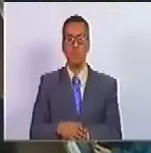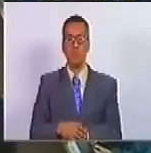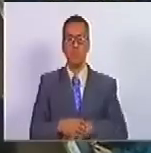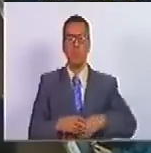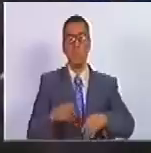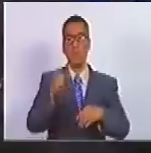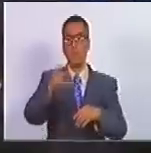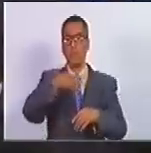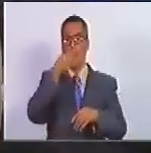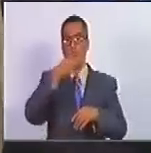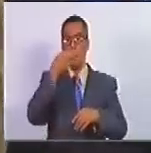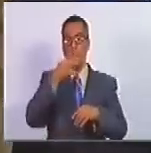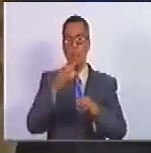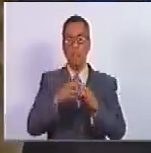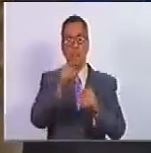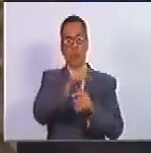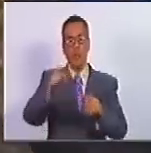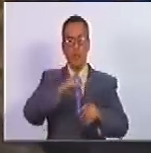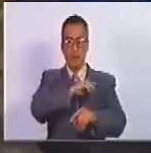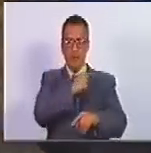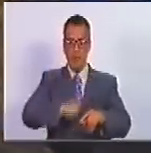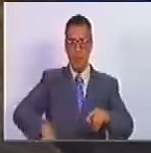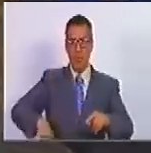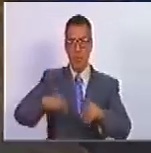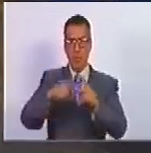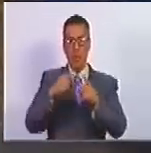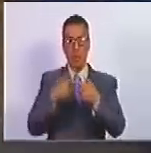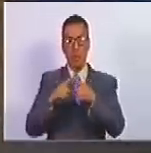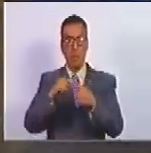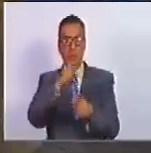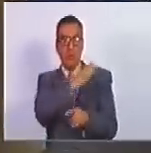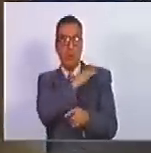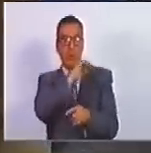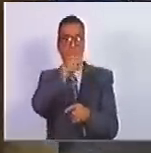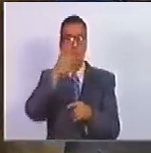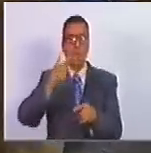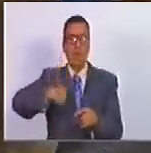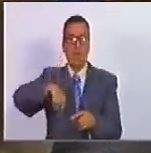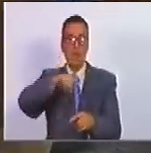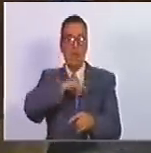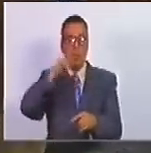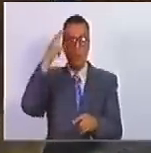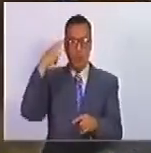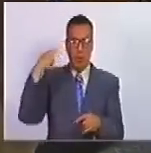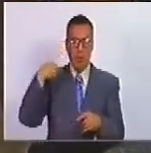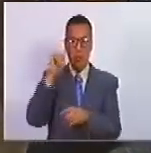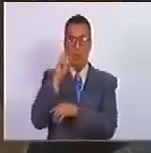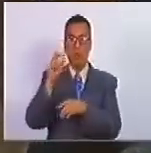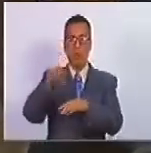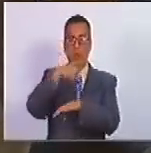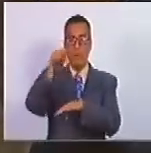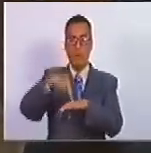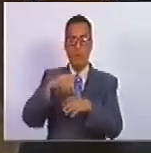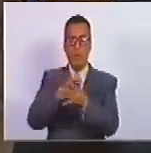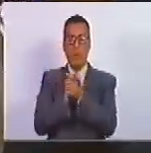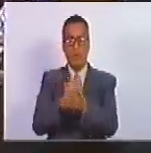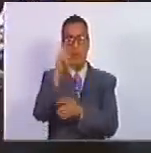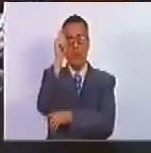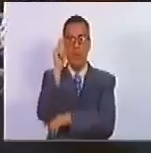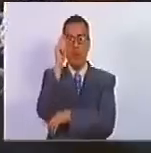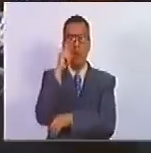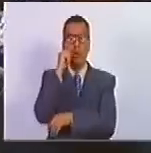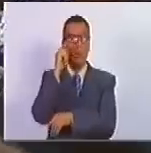Muy buenas tardes, ciudadano presidente y demás directiva de nuestra honorable Asamblea Nacional, colegas